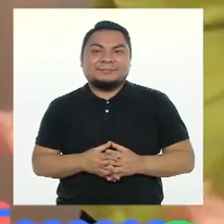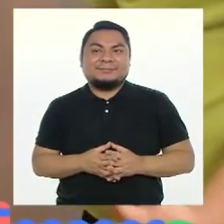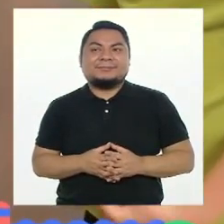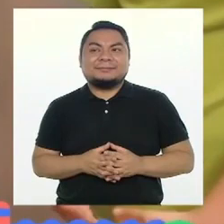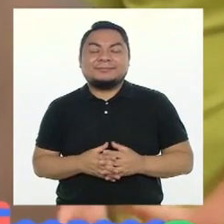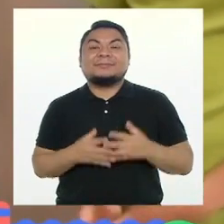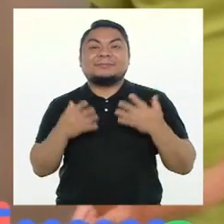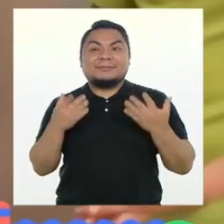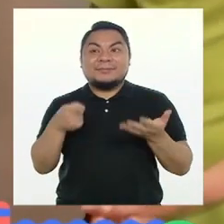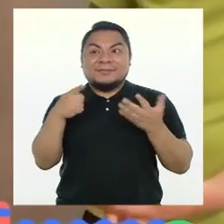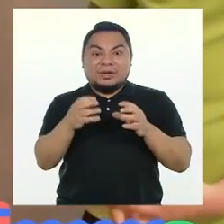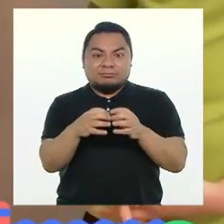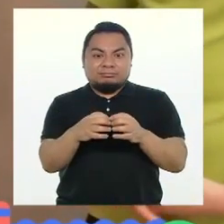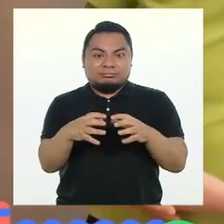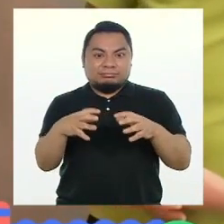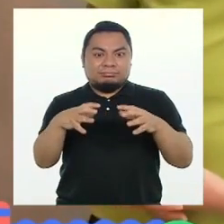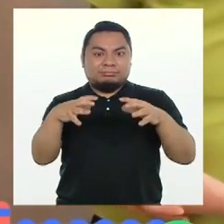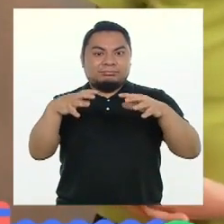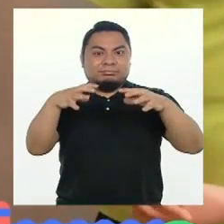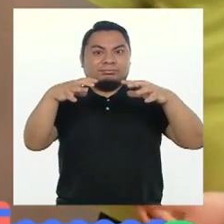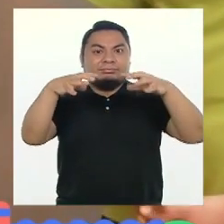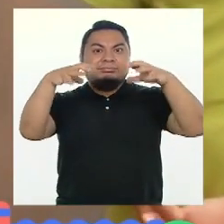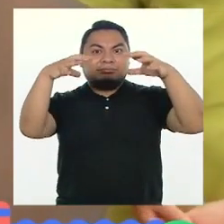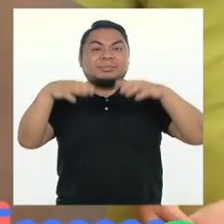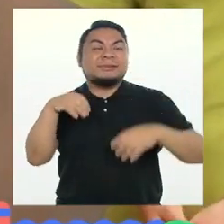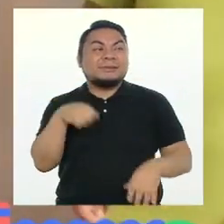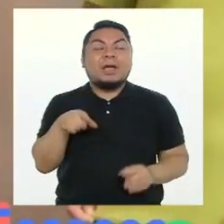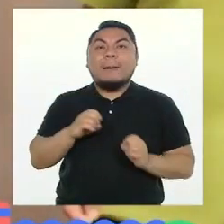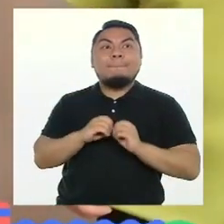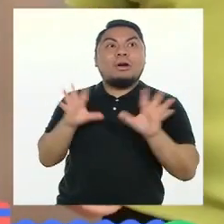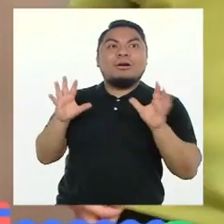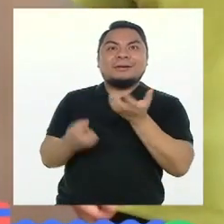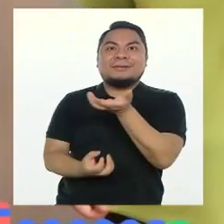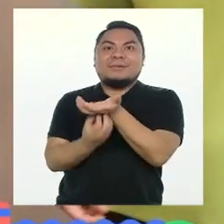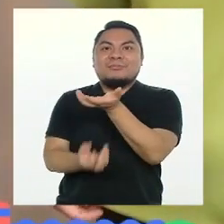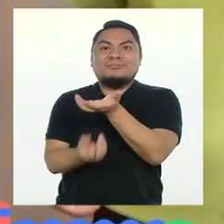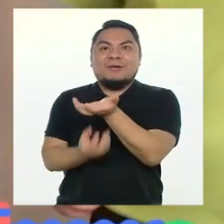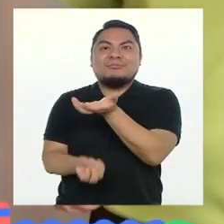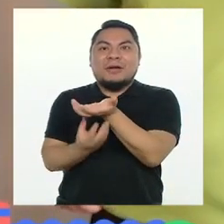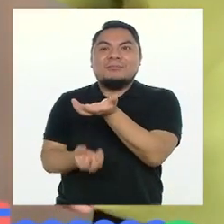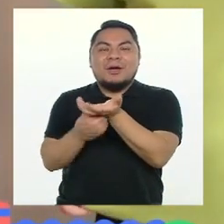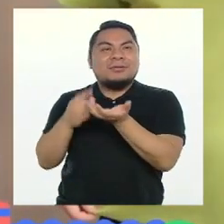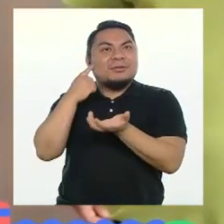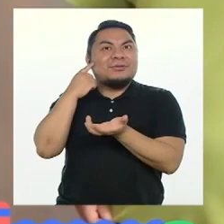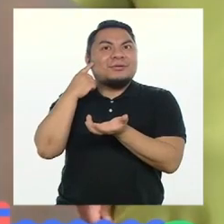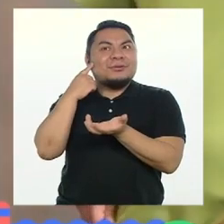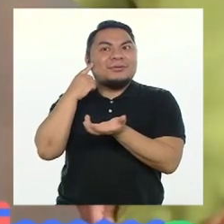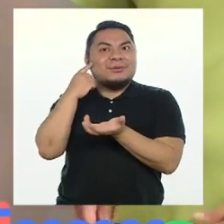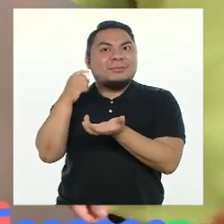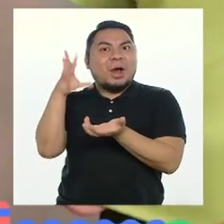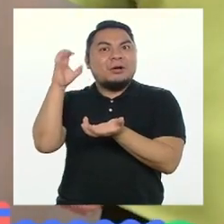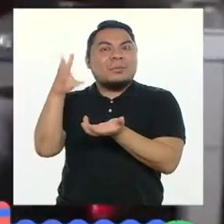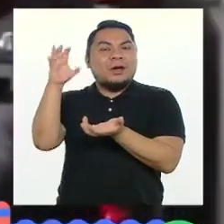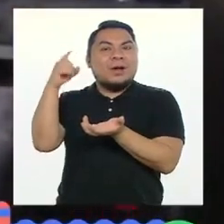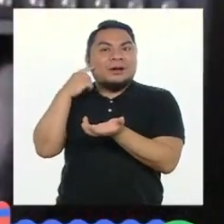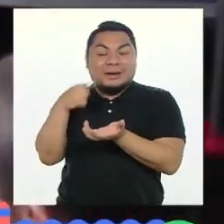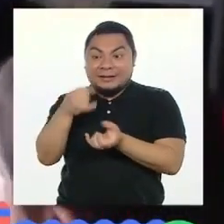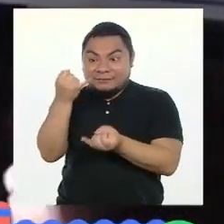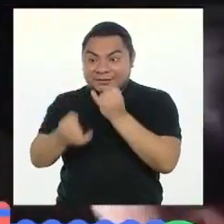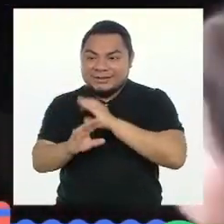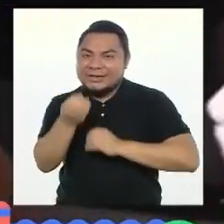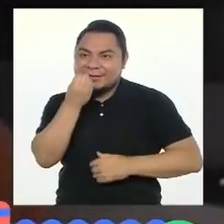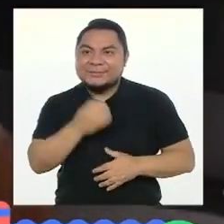Está aumentando. Está explotando. Luego termina y lo podemos comer. ¿Qué